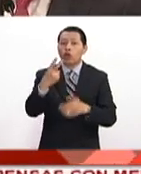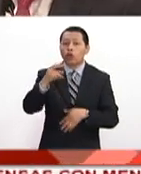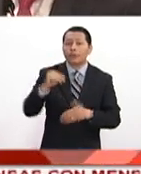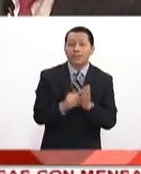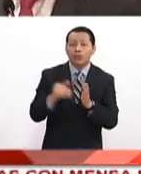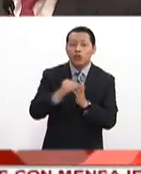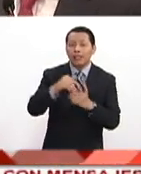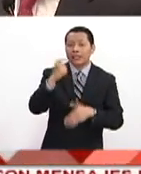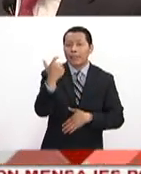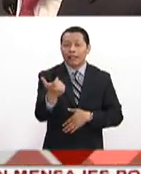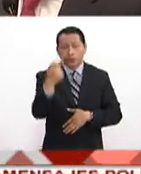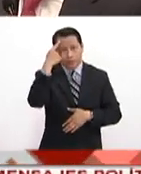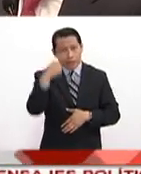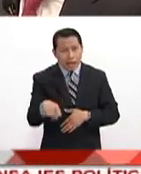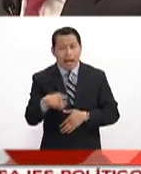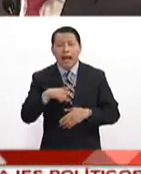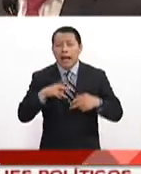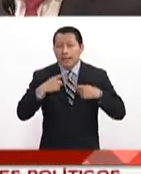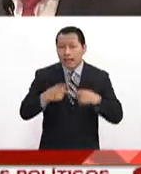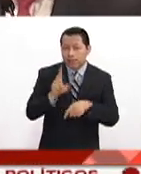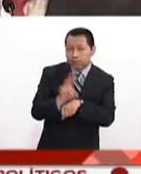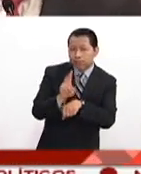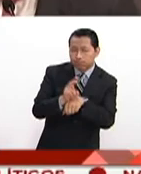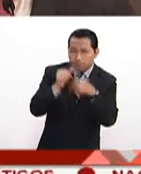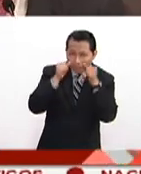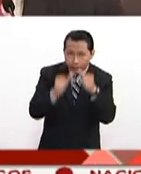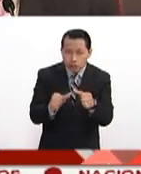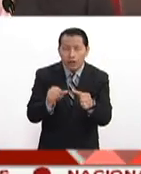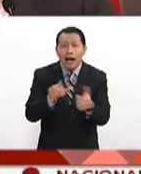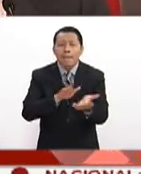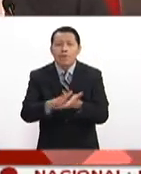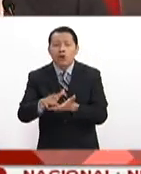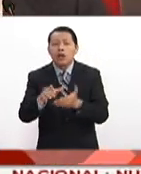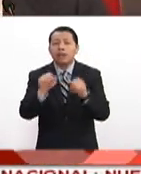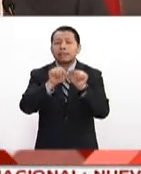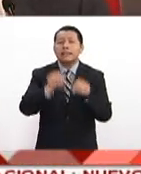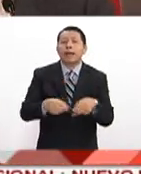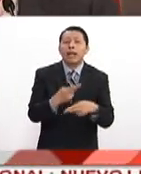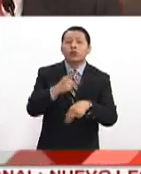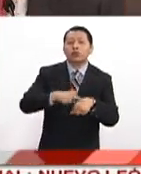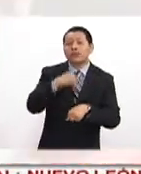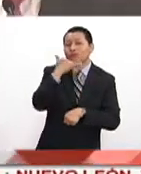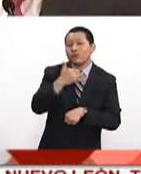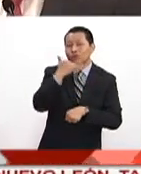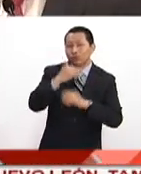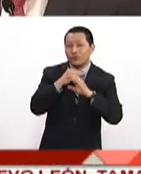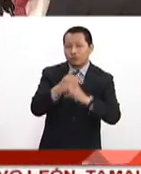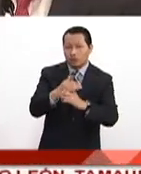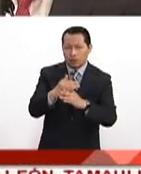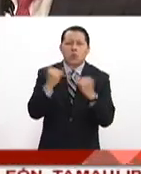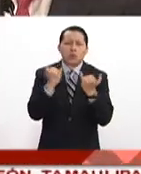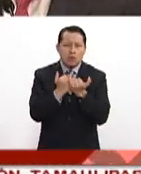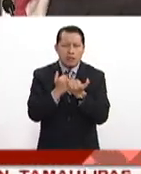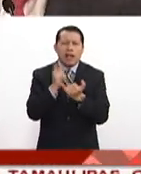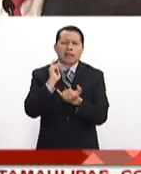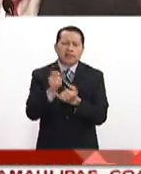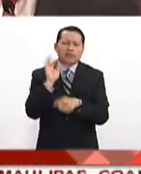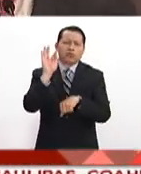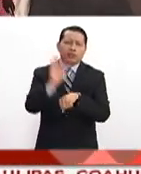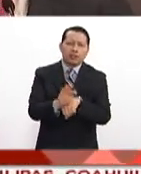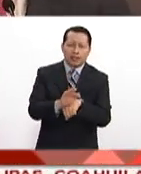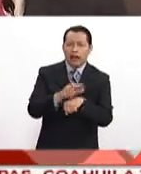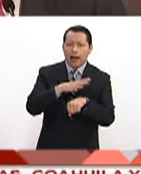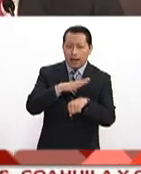10.399.2 millones de pesos para poder dar seguimiento al Sistema Nacional Anticorrupción. A fin de proteger a